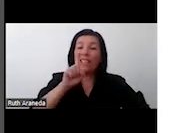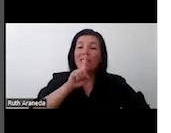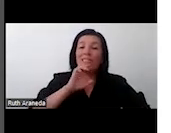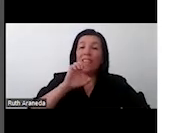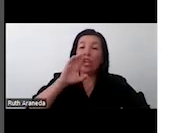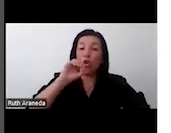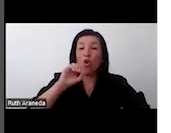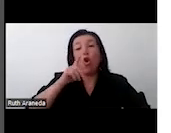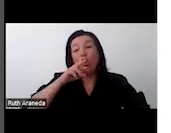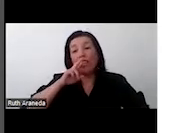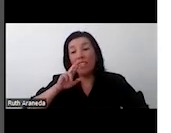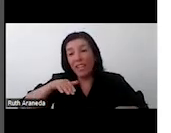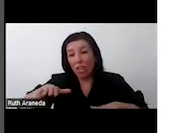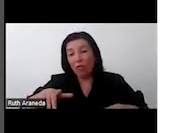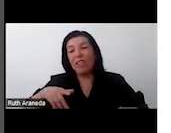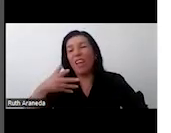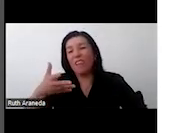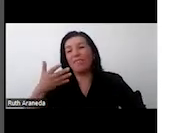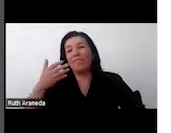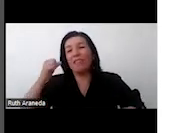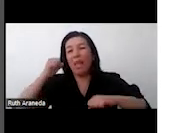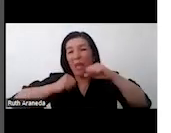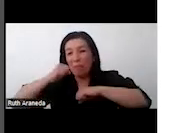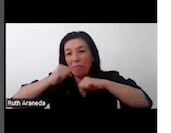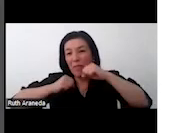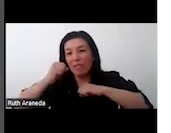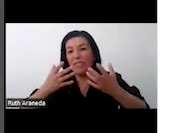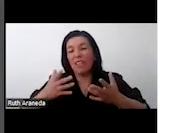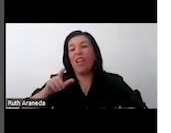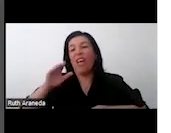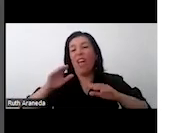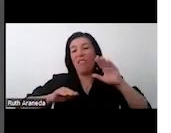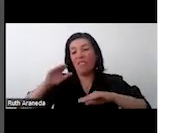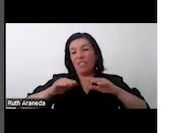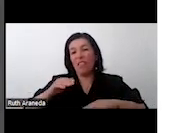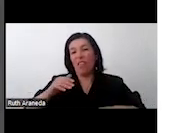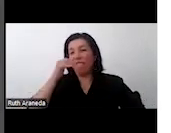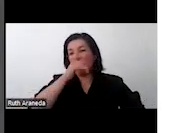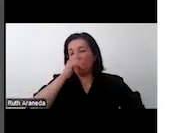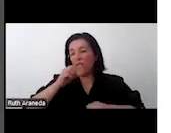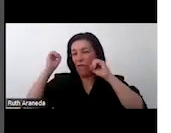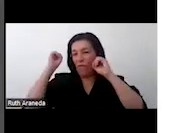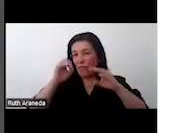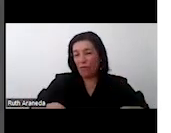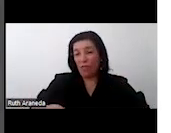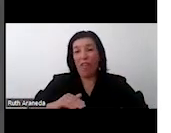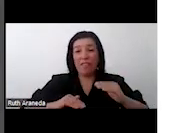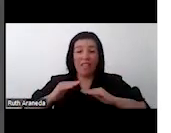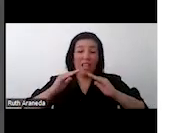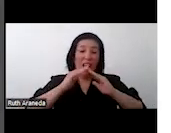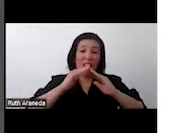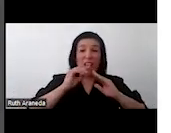donde muchas empresas, personas terminan botando desperdicios domésticos, desperdicios industriales,